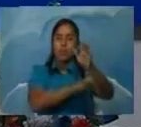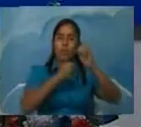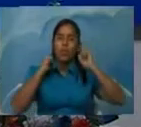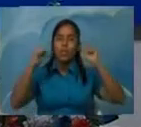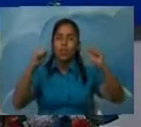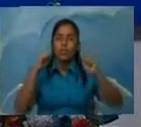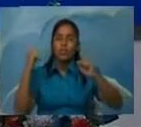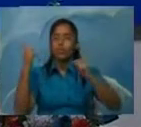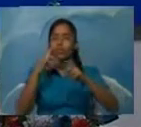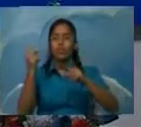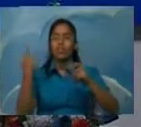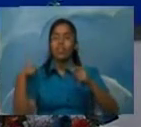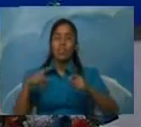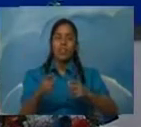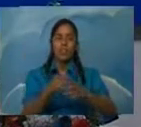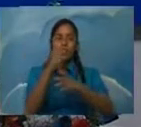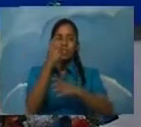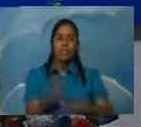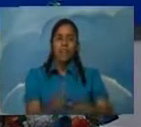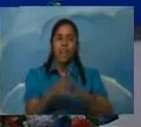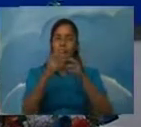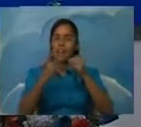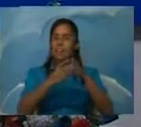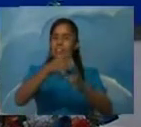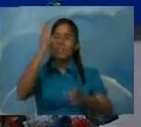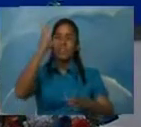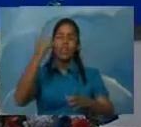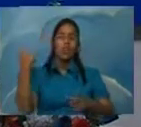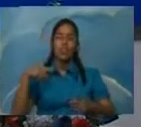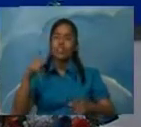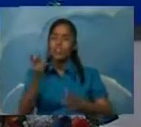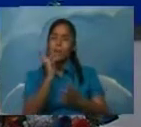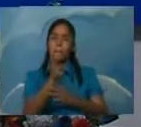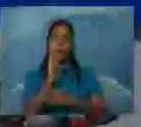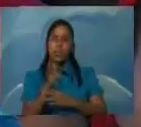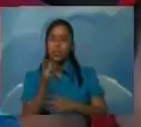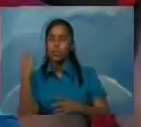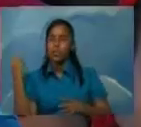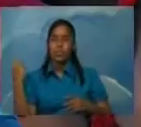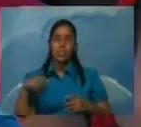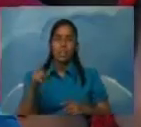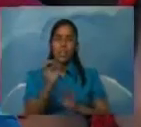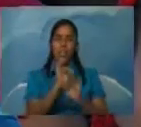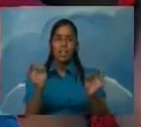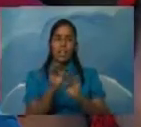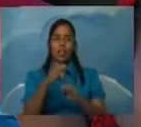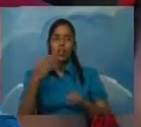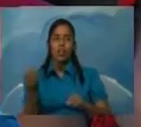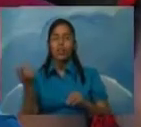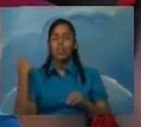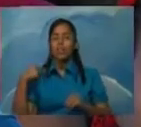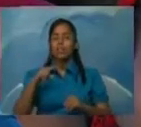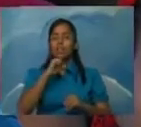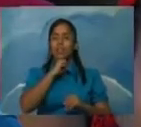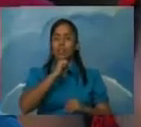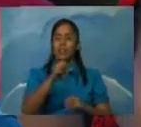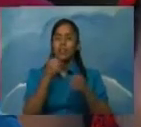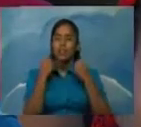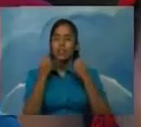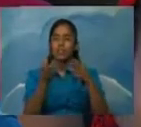guerra, no tenían aviones, no tenían escopeta, no tenían pistolas, no tenían fusiles. Lo que tenían era